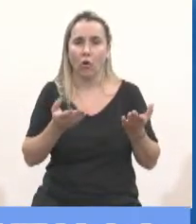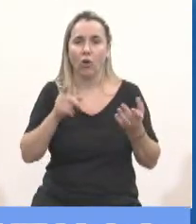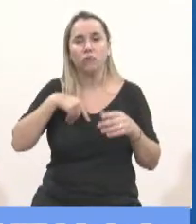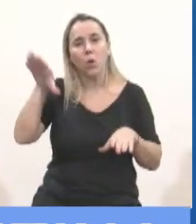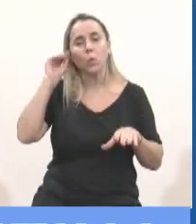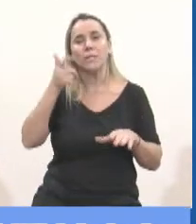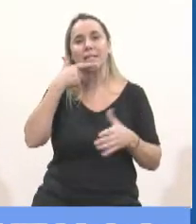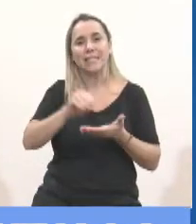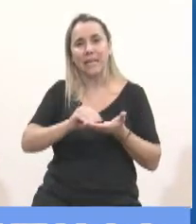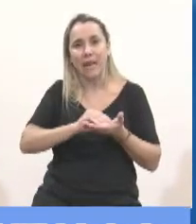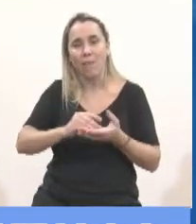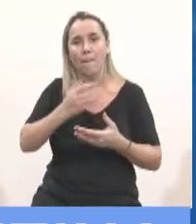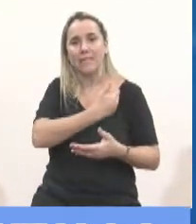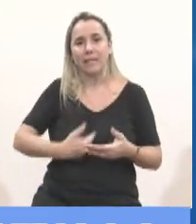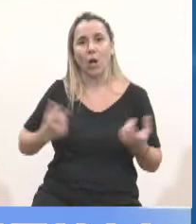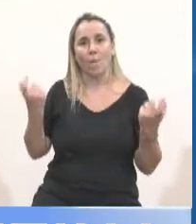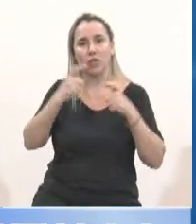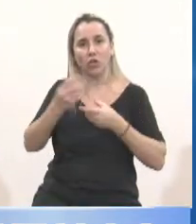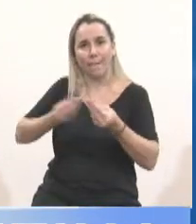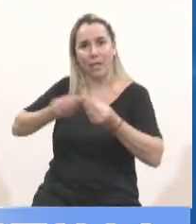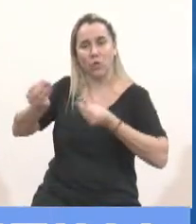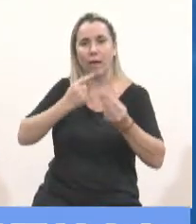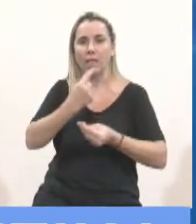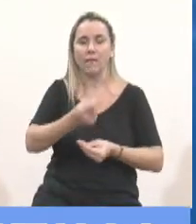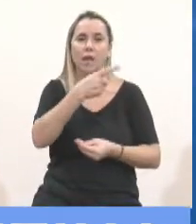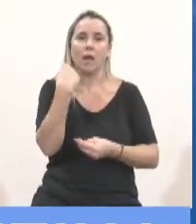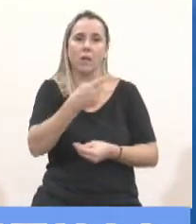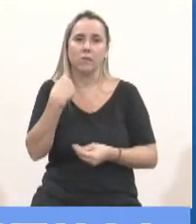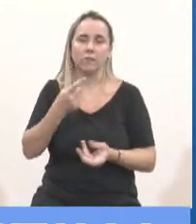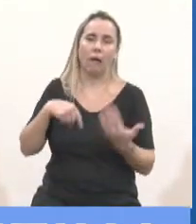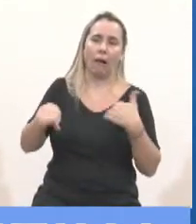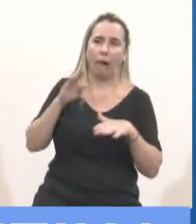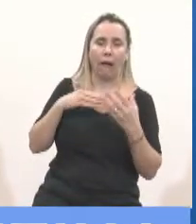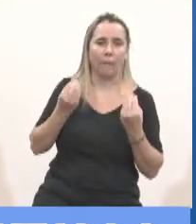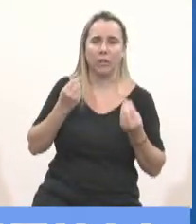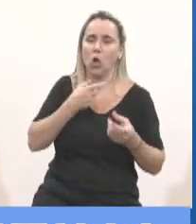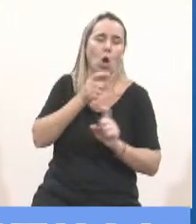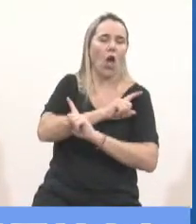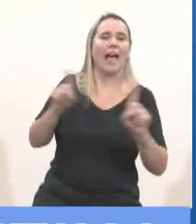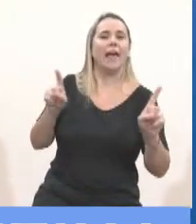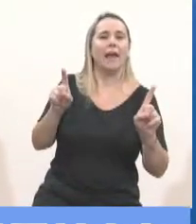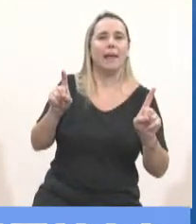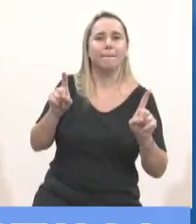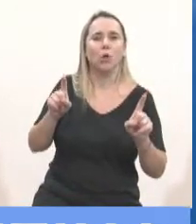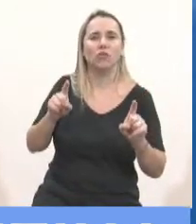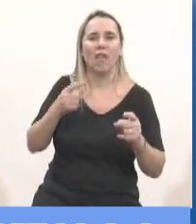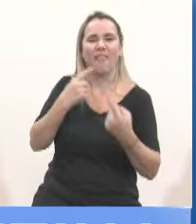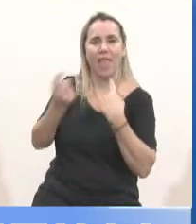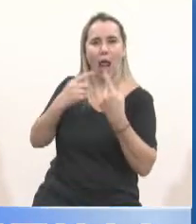senador que fue presidente de la Comisión de Presupuestos que dice que nosotros estamos sacando leyes mediocres porque no estamos dispuestos al diálogo y no estamos dispuestos a escuchar.